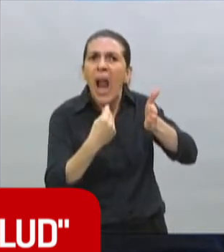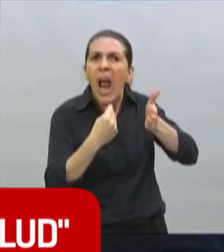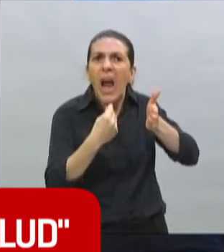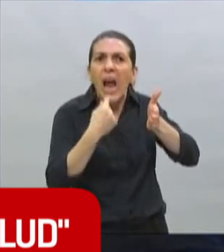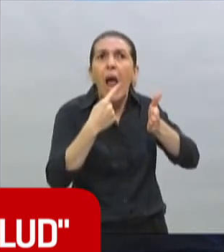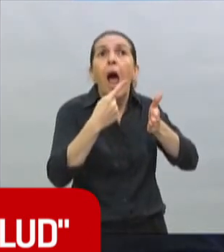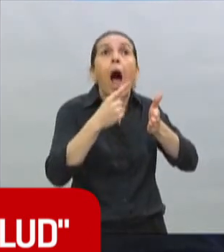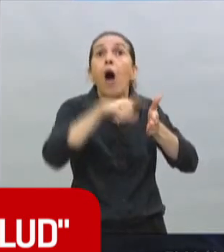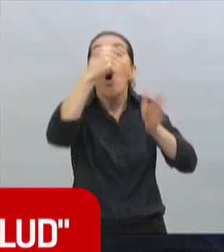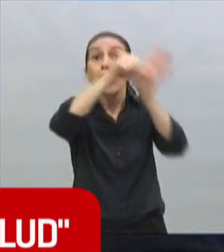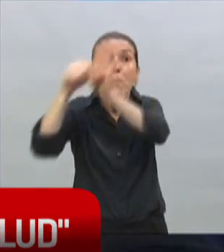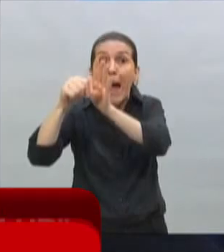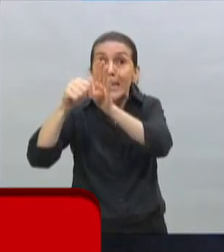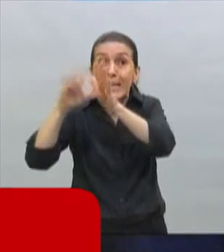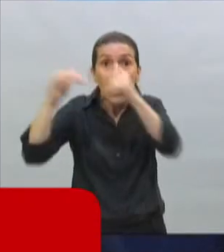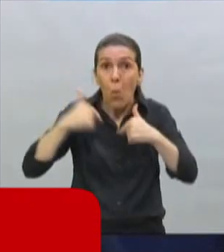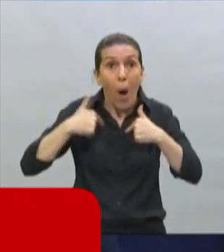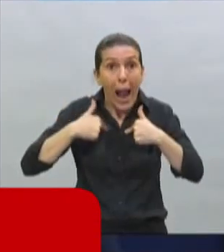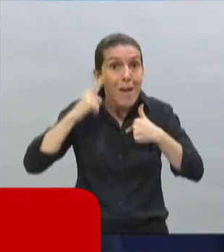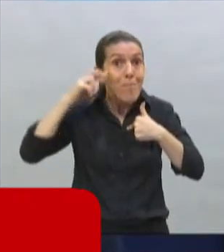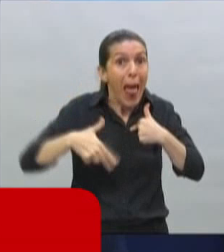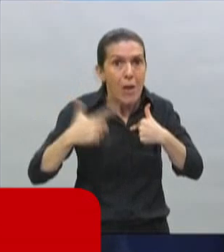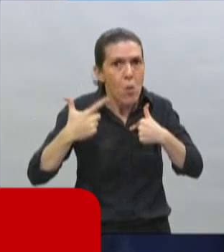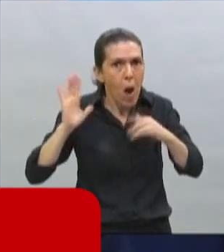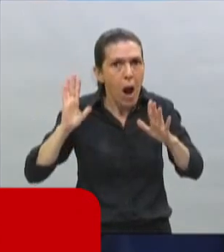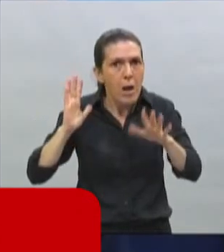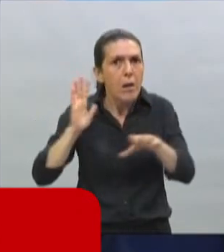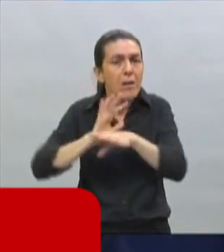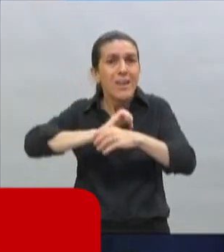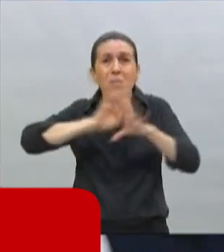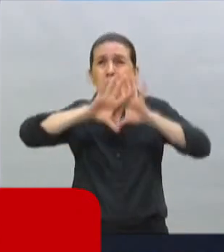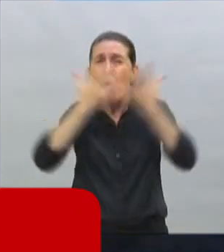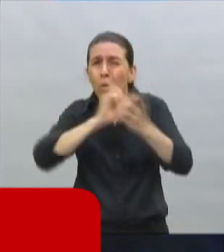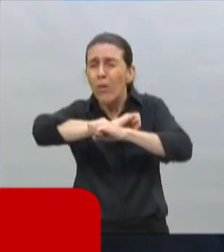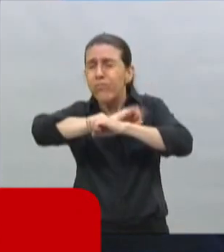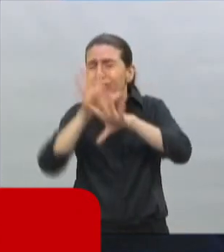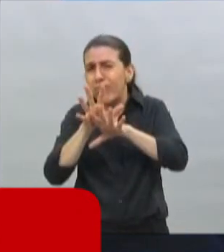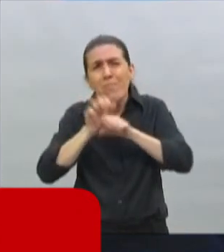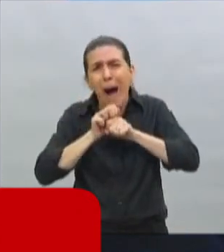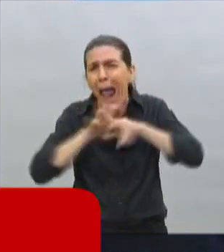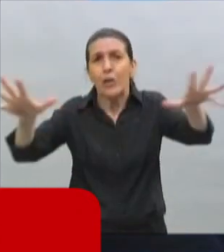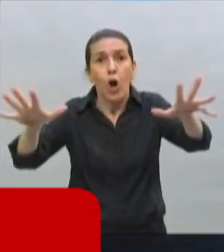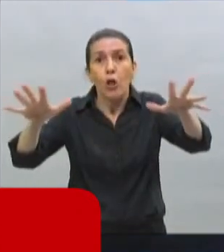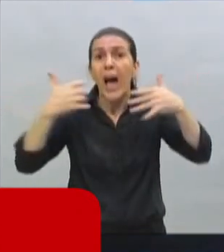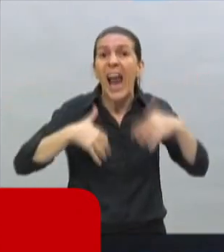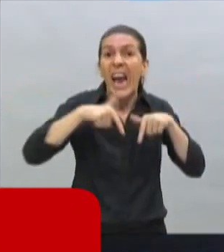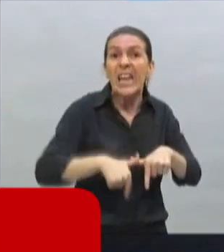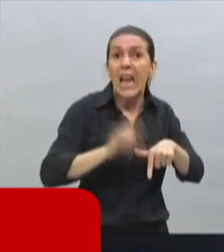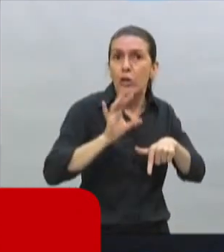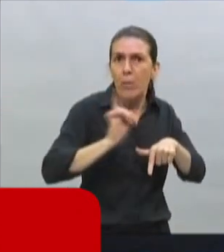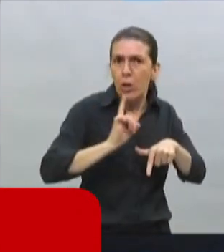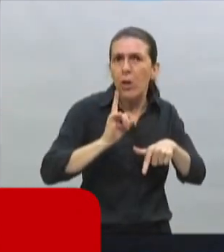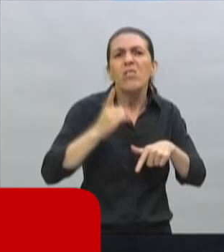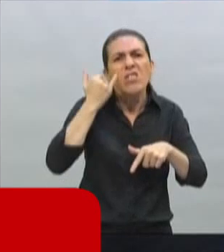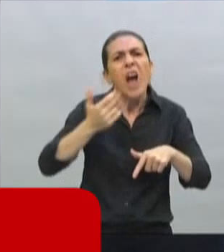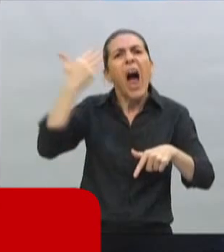mundo pudo prever. La pandemia ha golpeado la economía del mundo, no la Argentina. La Argentina ya venía golpeada el